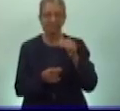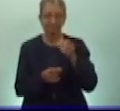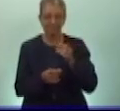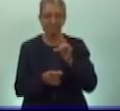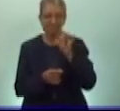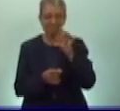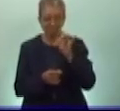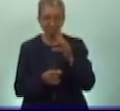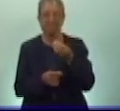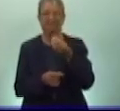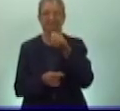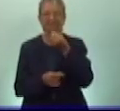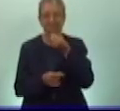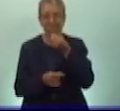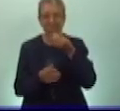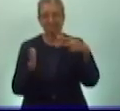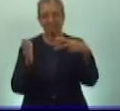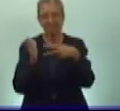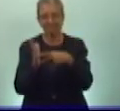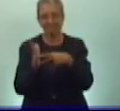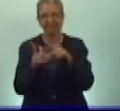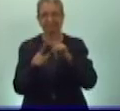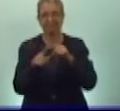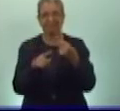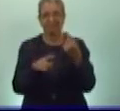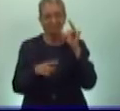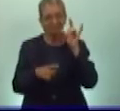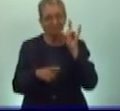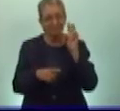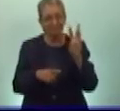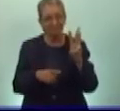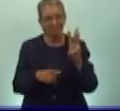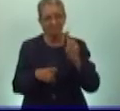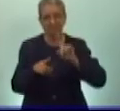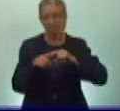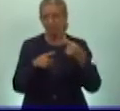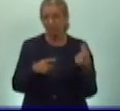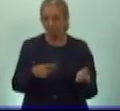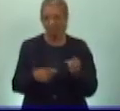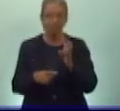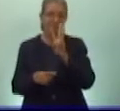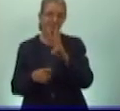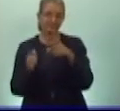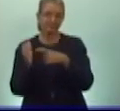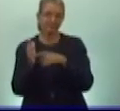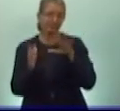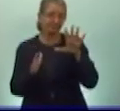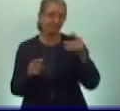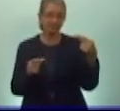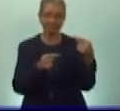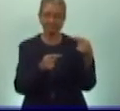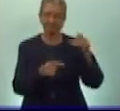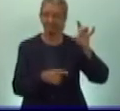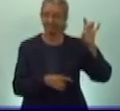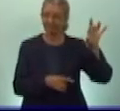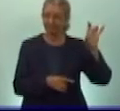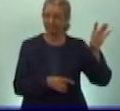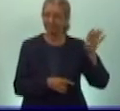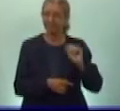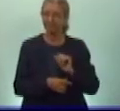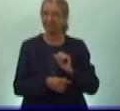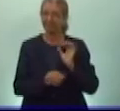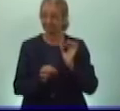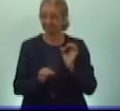es divisible por 3, una vez que 3 por 5 es igual a 15, es decir, 15 es divisible por